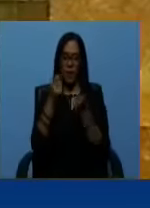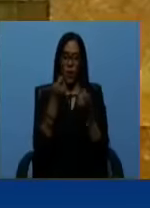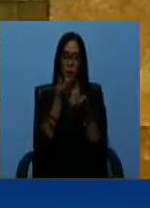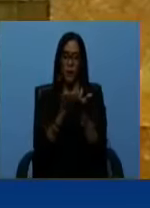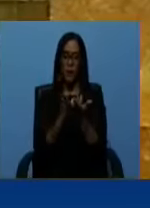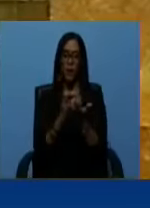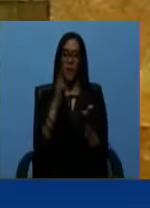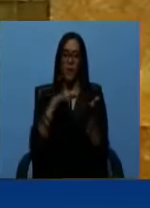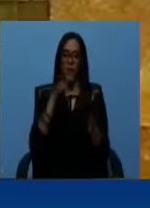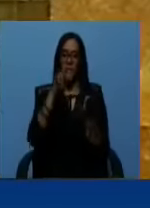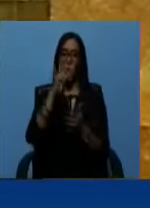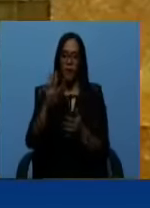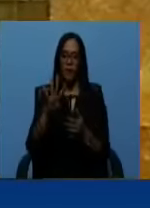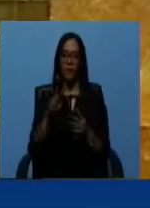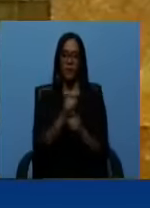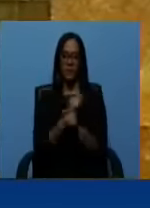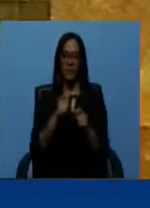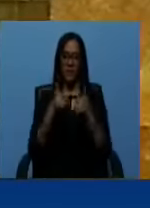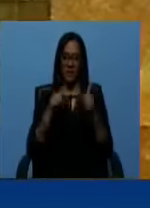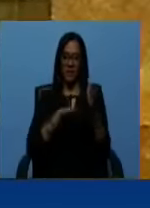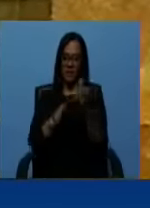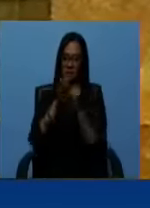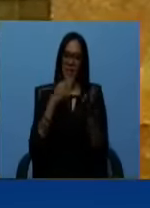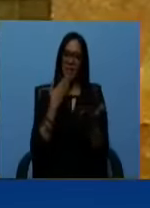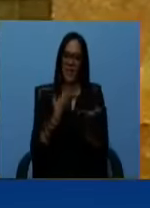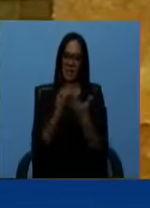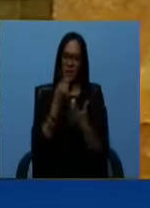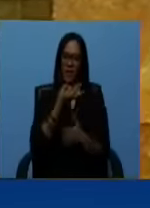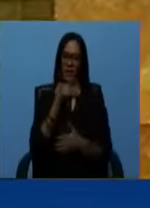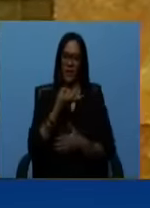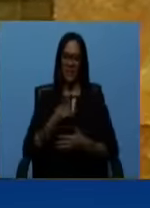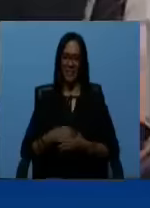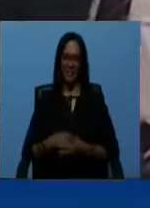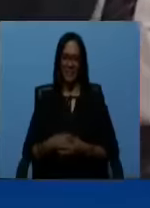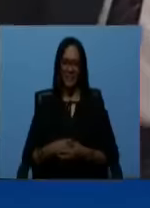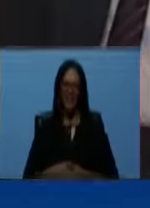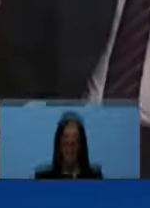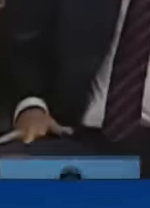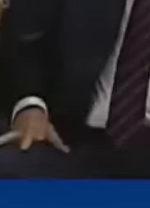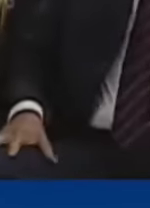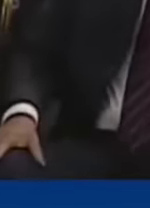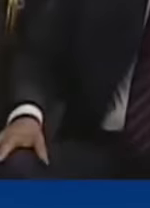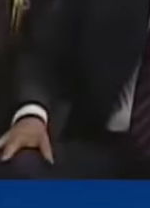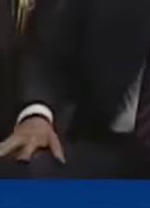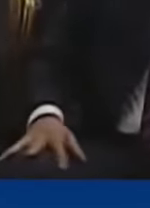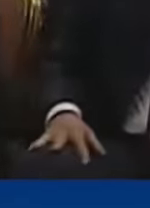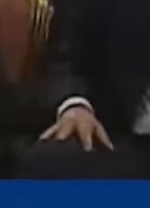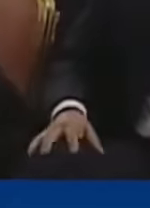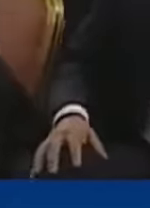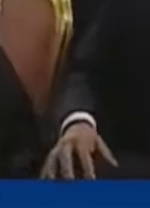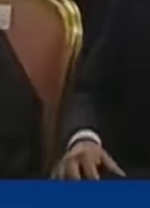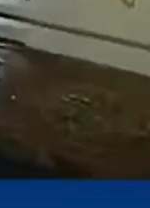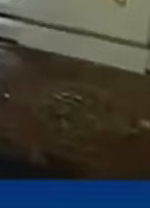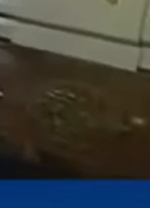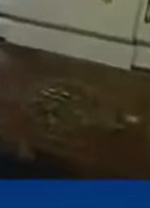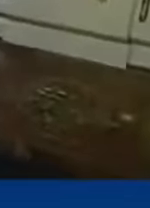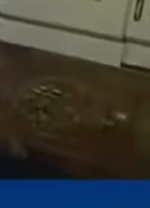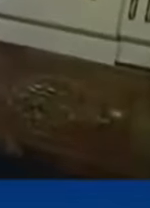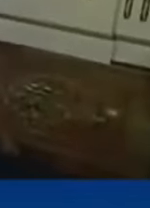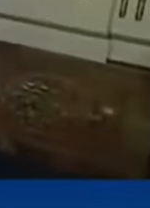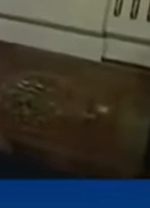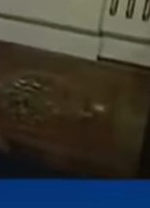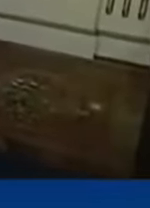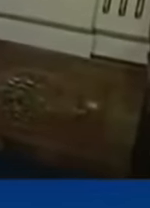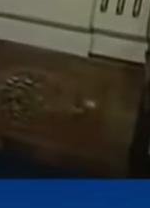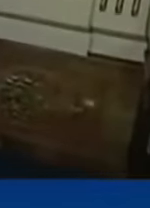termine viento en popa. Muchas gracias. Buenas tardes. Escuchamos al presidente constitucional de la República Bolivariana de